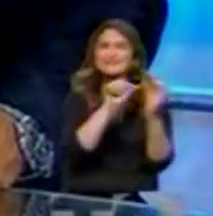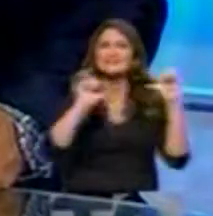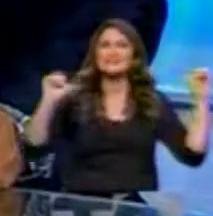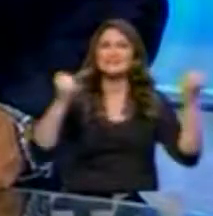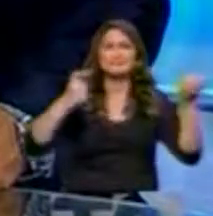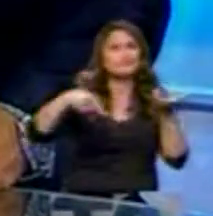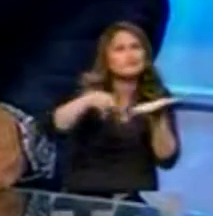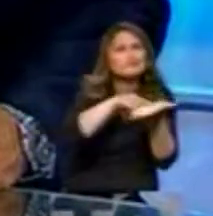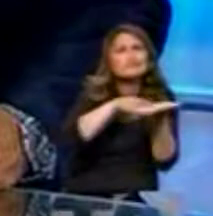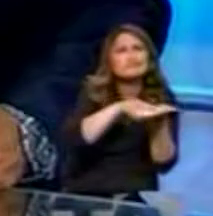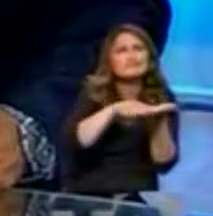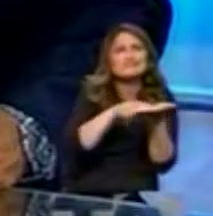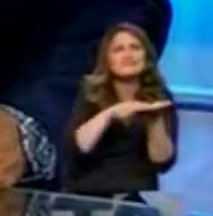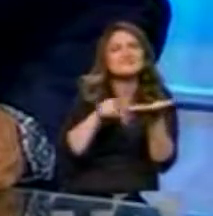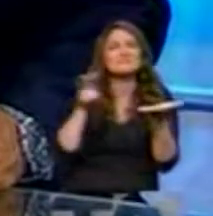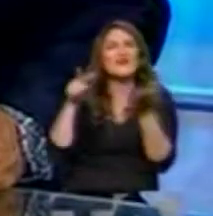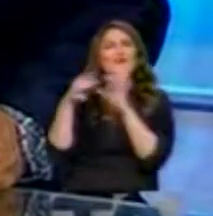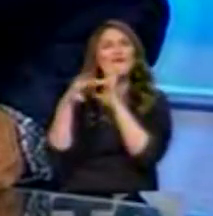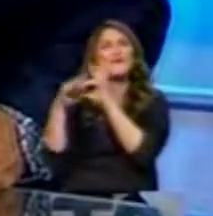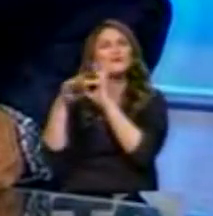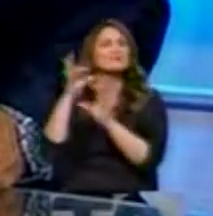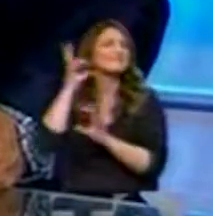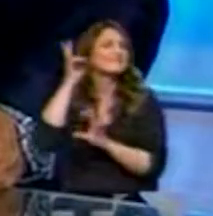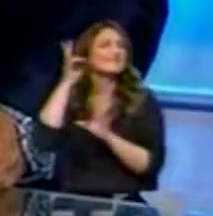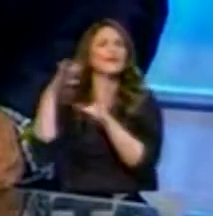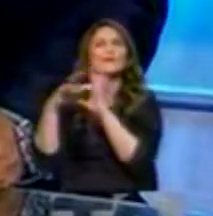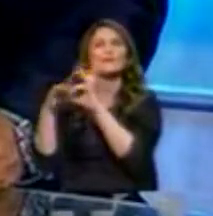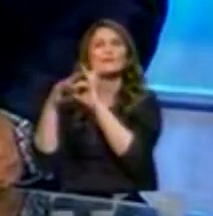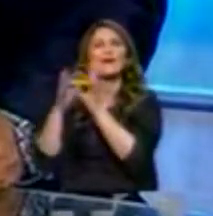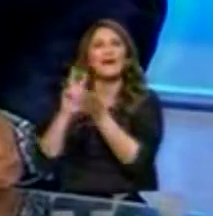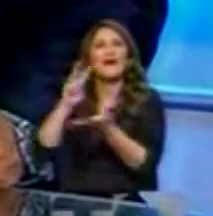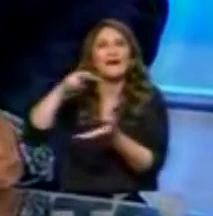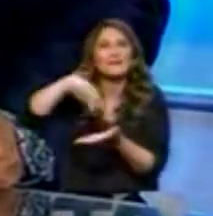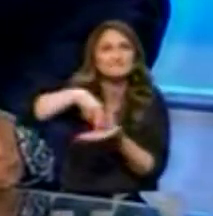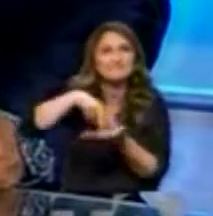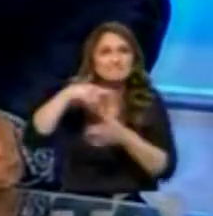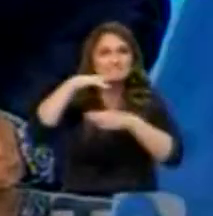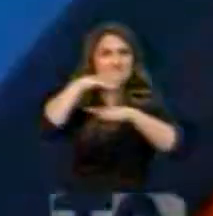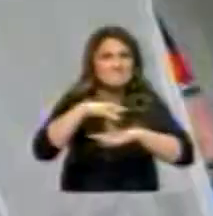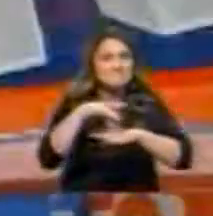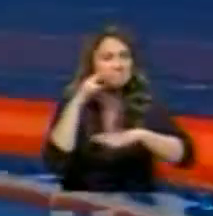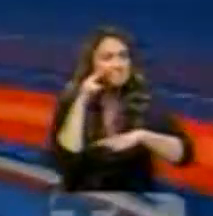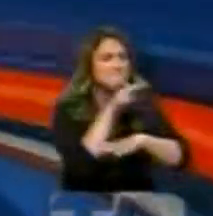que nos cuente qué resolvieron los asambleístas. Andrea, buenas noches.